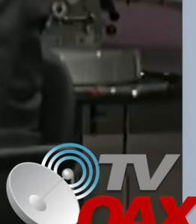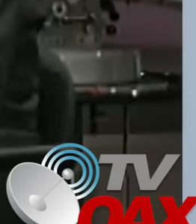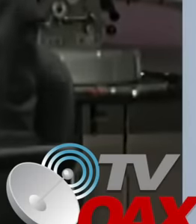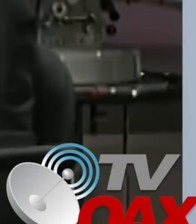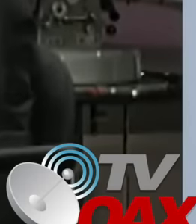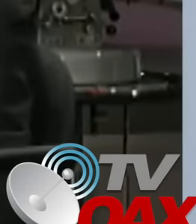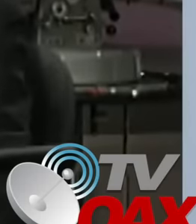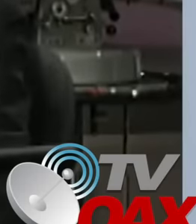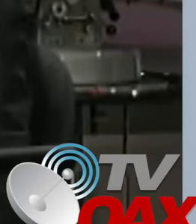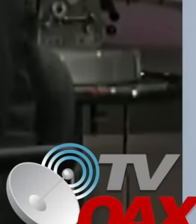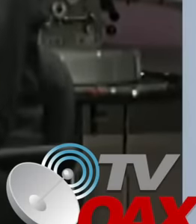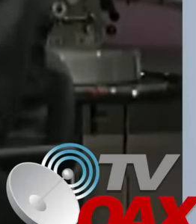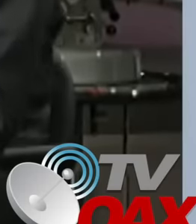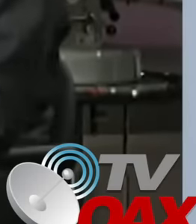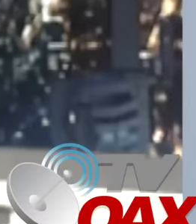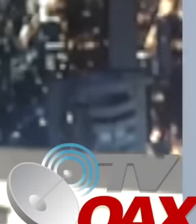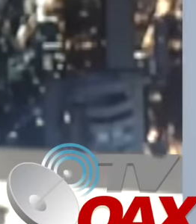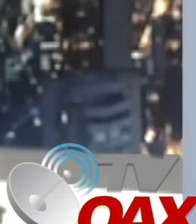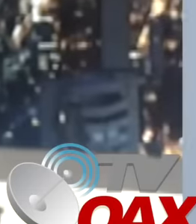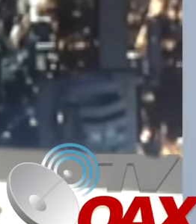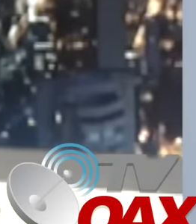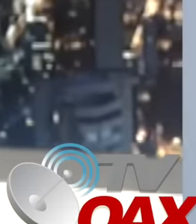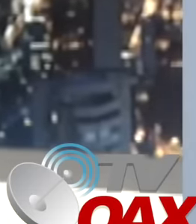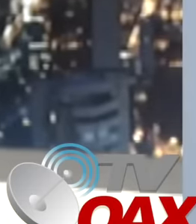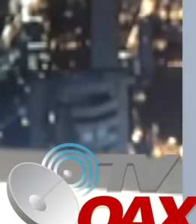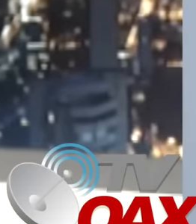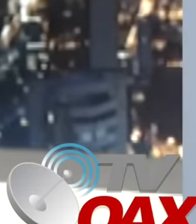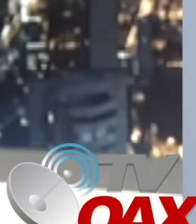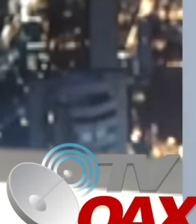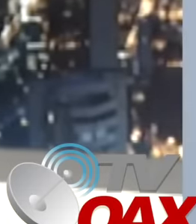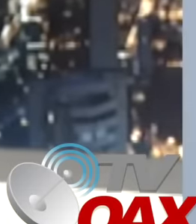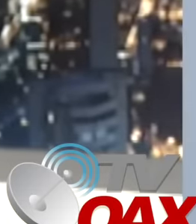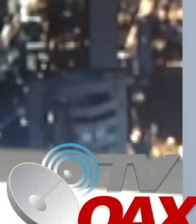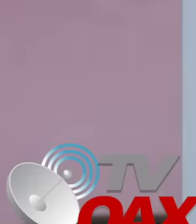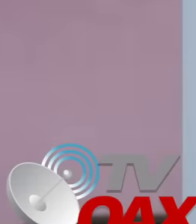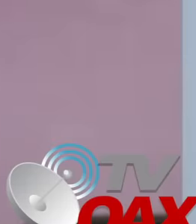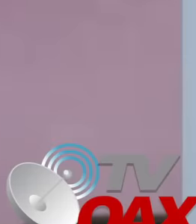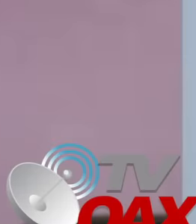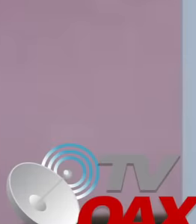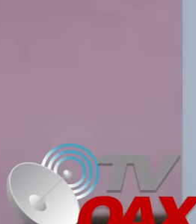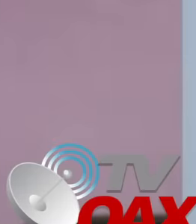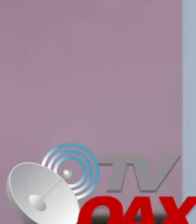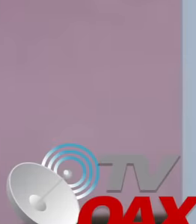siquiera se va a resolver